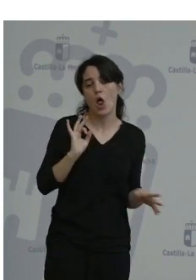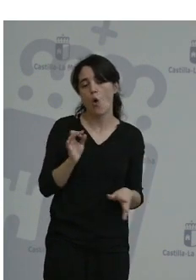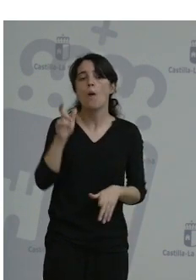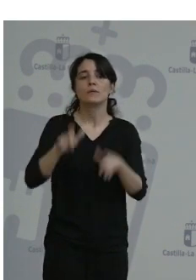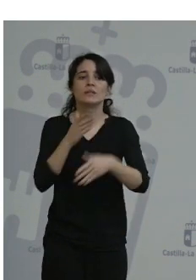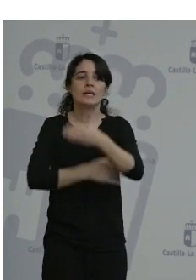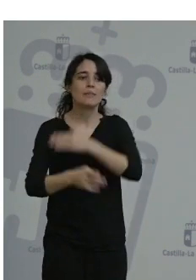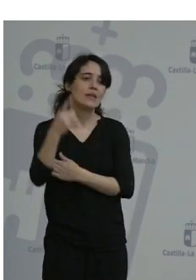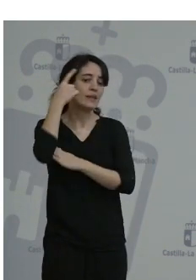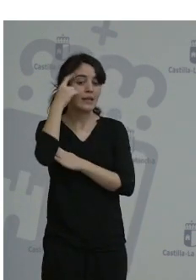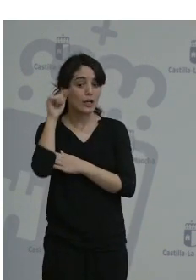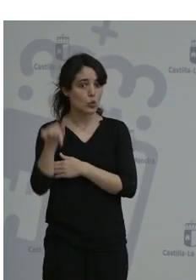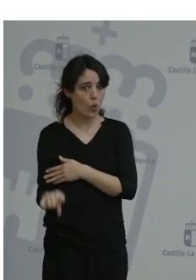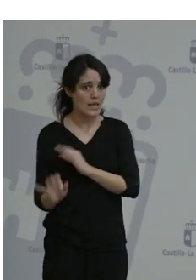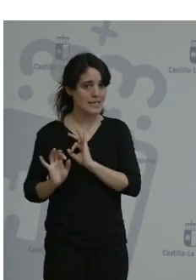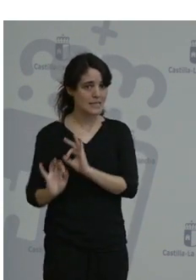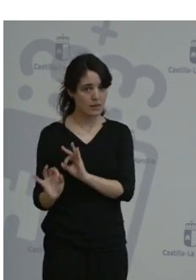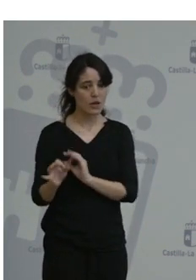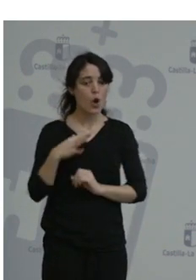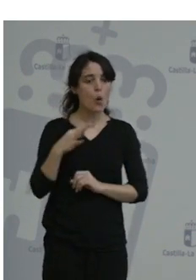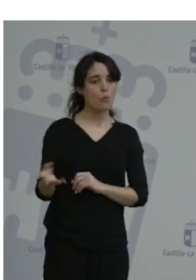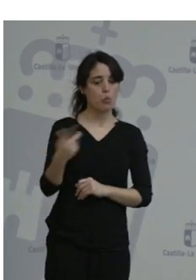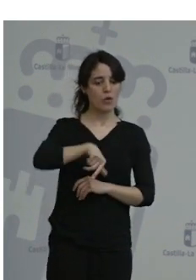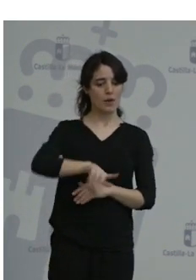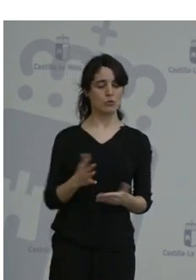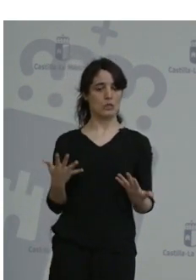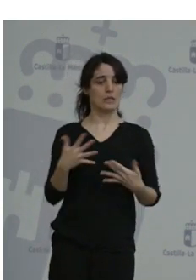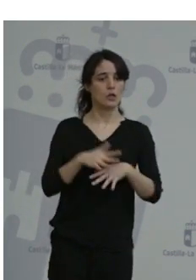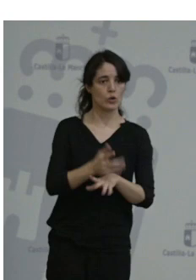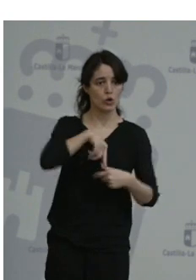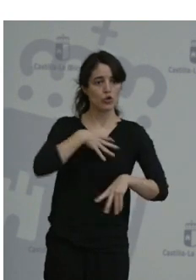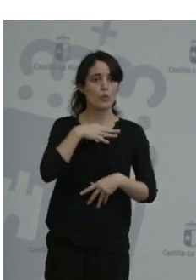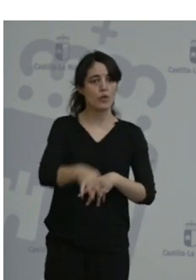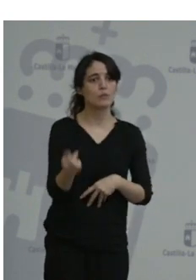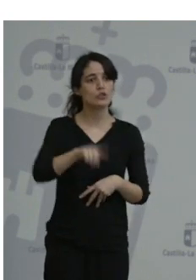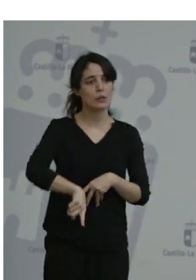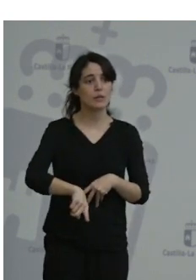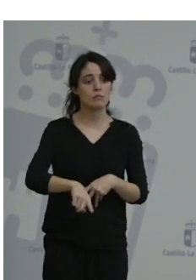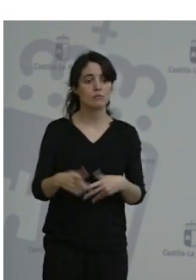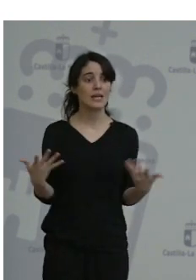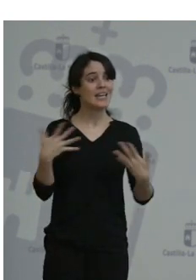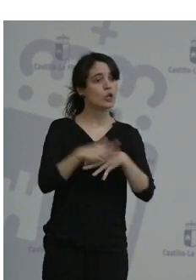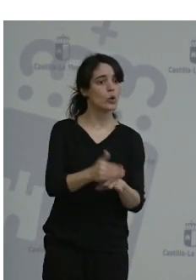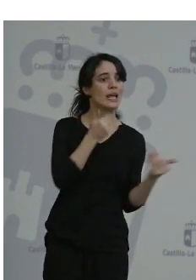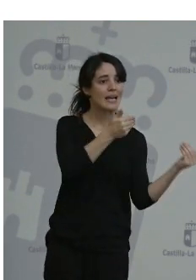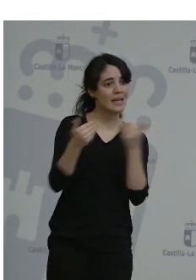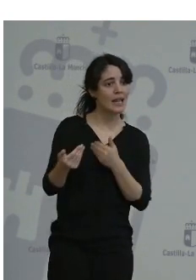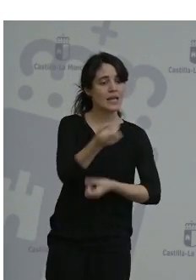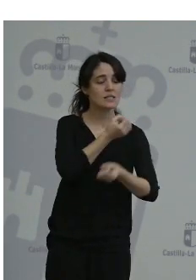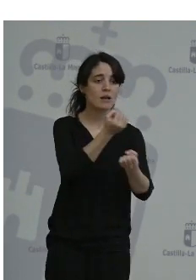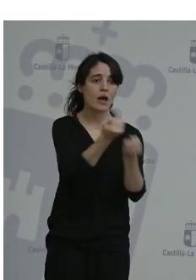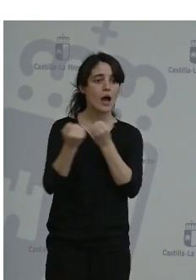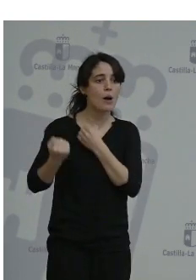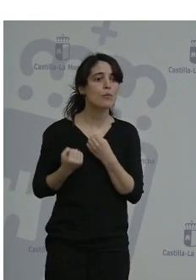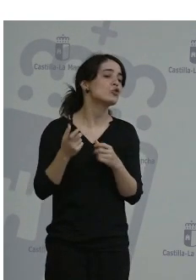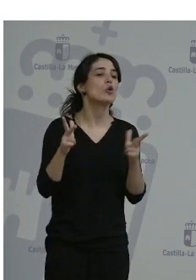particular se puedan considerar y las podamos nosotros también considerar con los apoyos necesarios ciudadanos de pleno derecho.